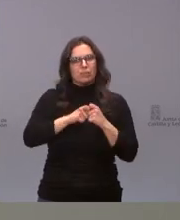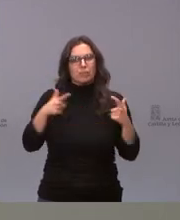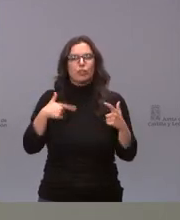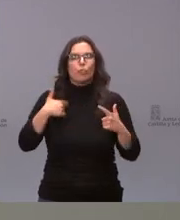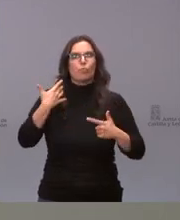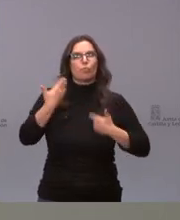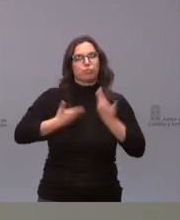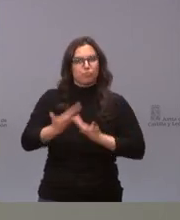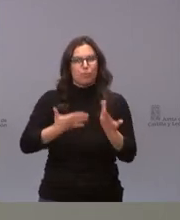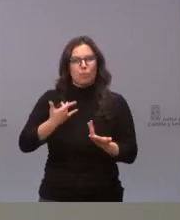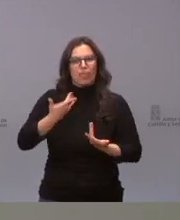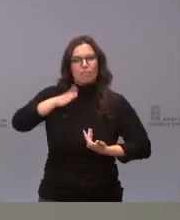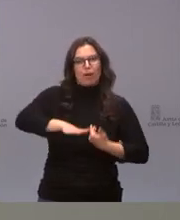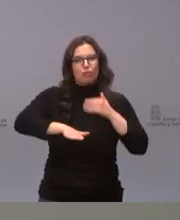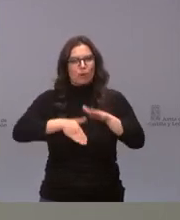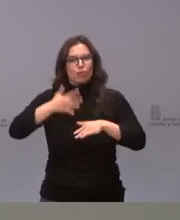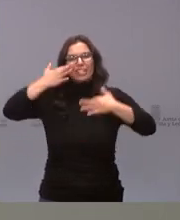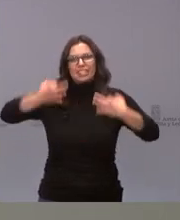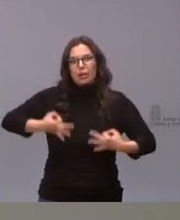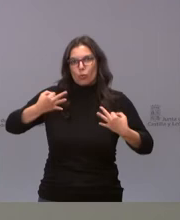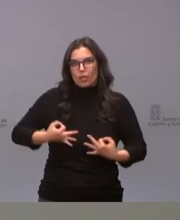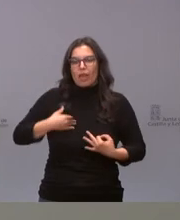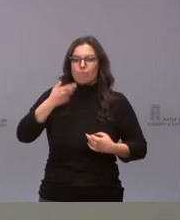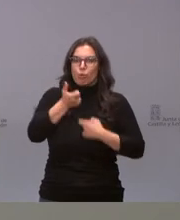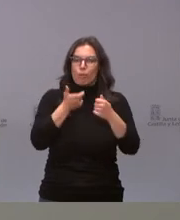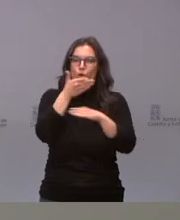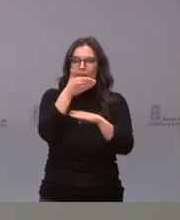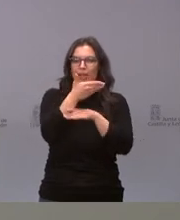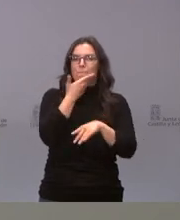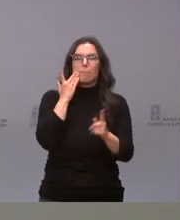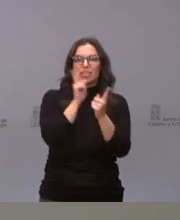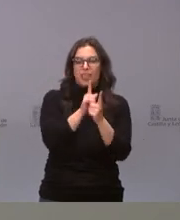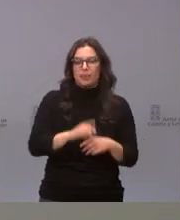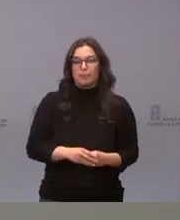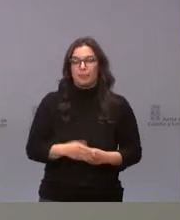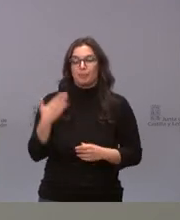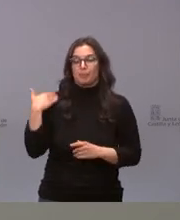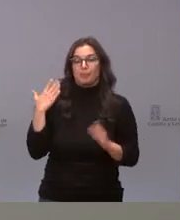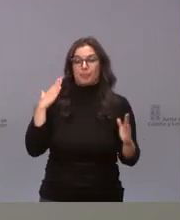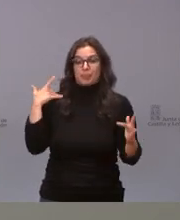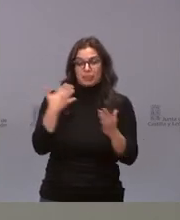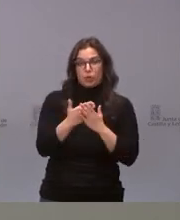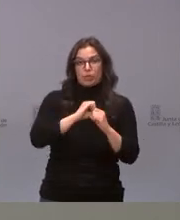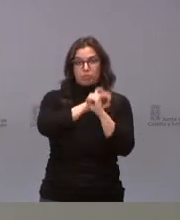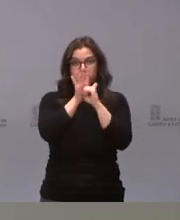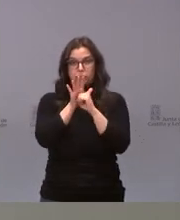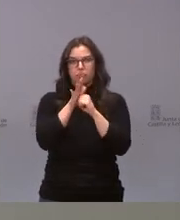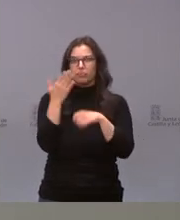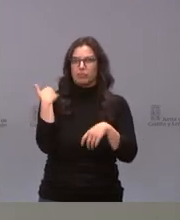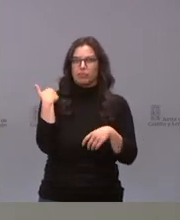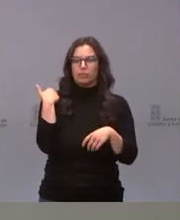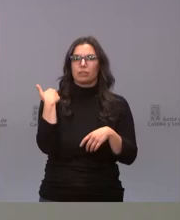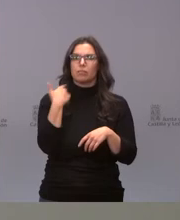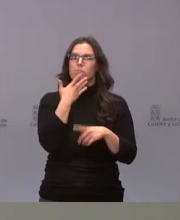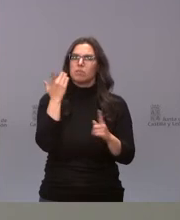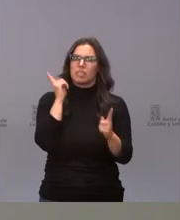de seguridad en un aumento de la presencialidad en nuestros centros. Durante la pandemia, esta presencialidad, que fue apoyada por